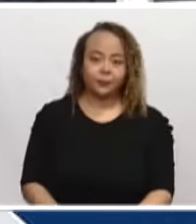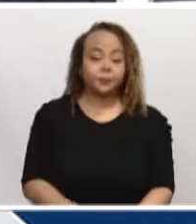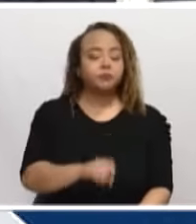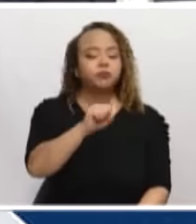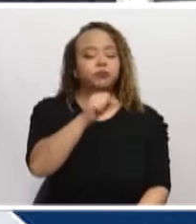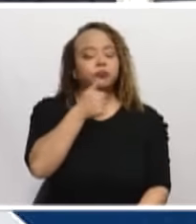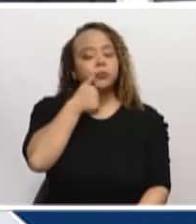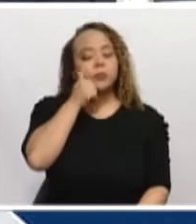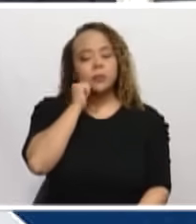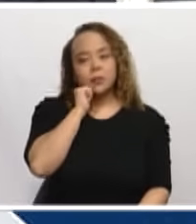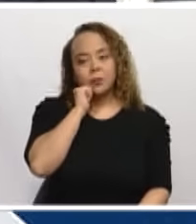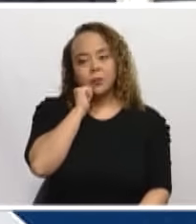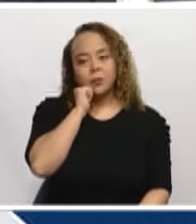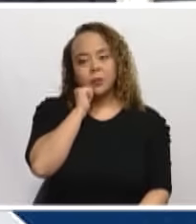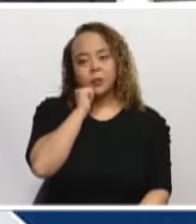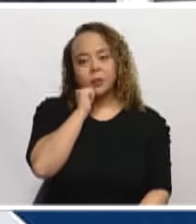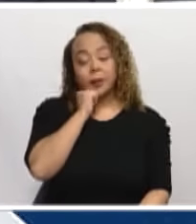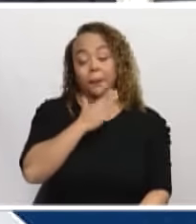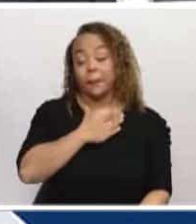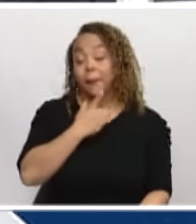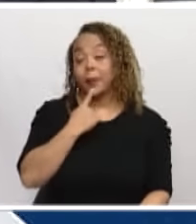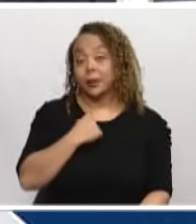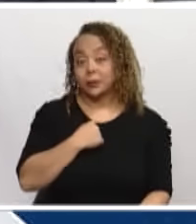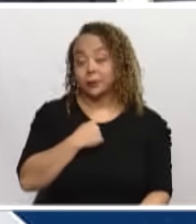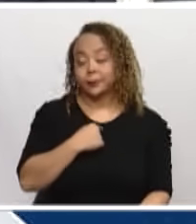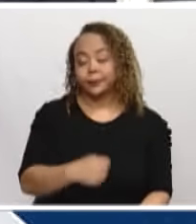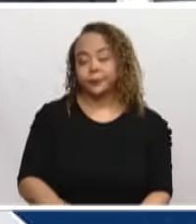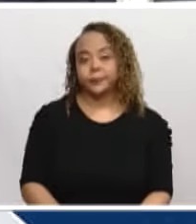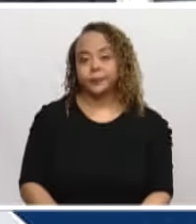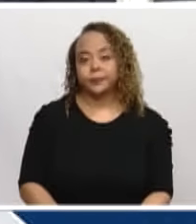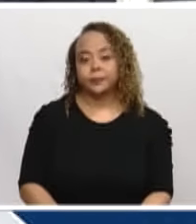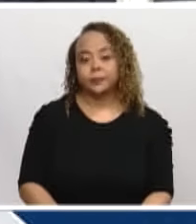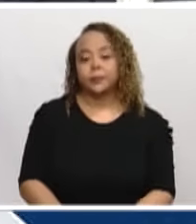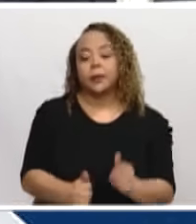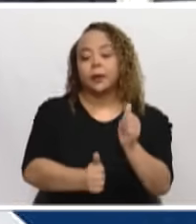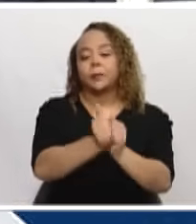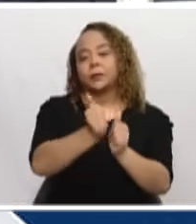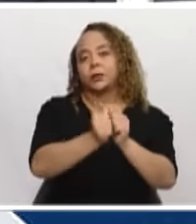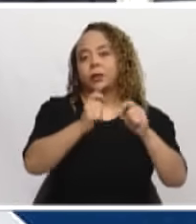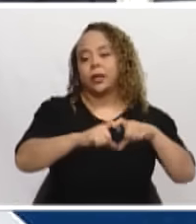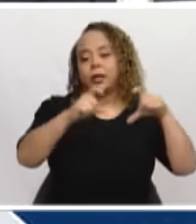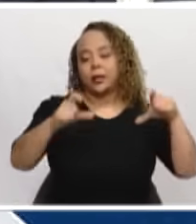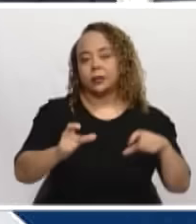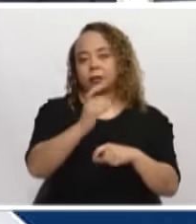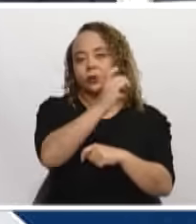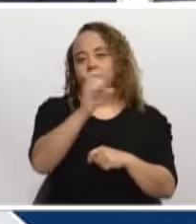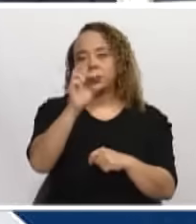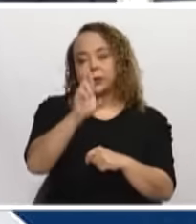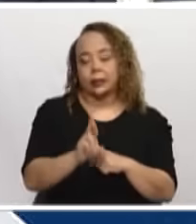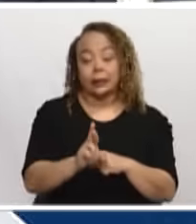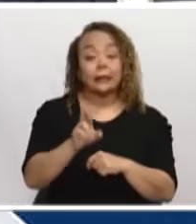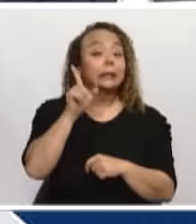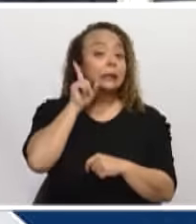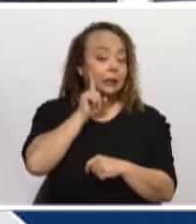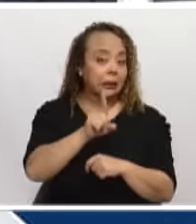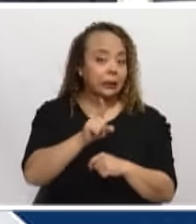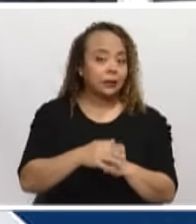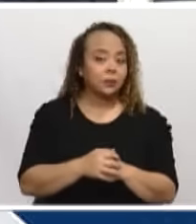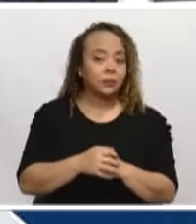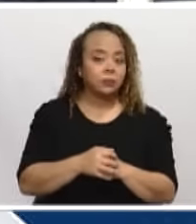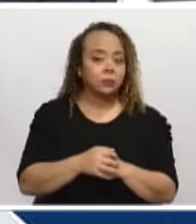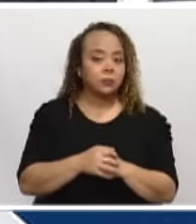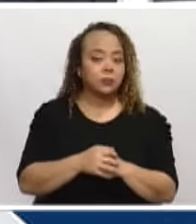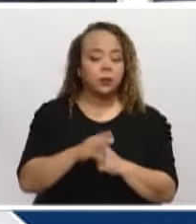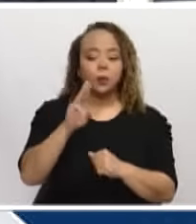ayer me Ayer me me decían que la mayoría de canchas en Costa Rica sintéticas son